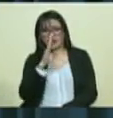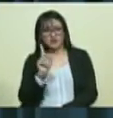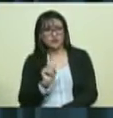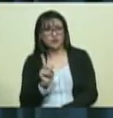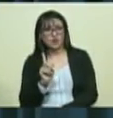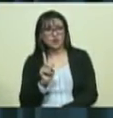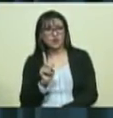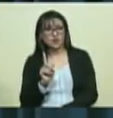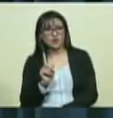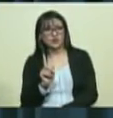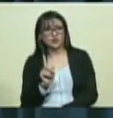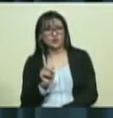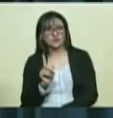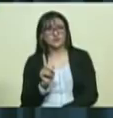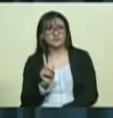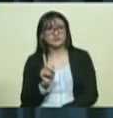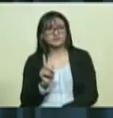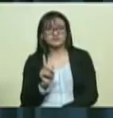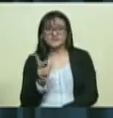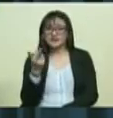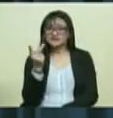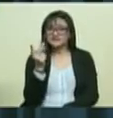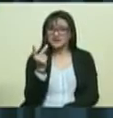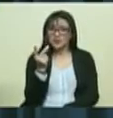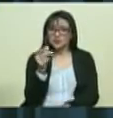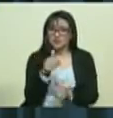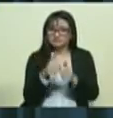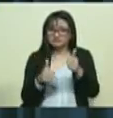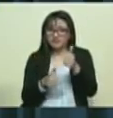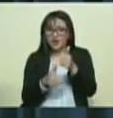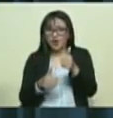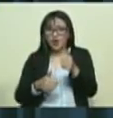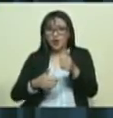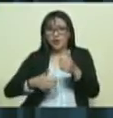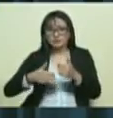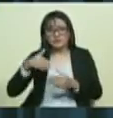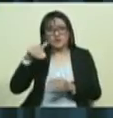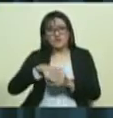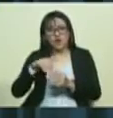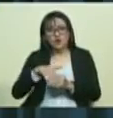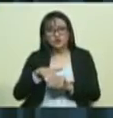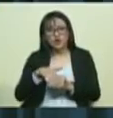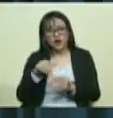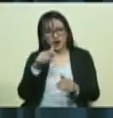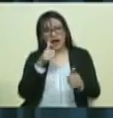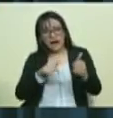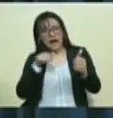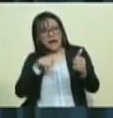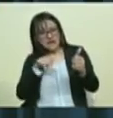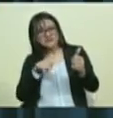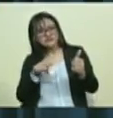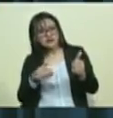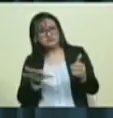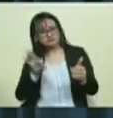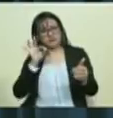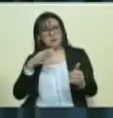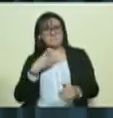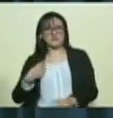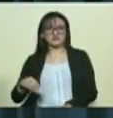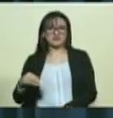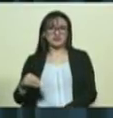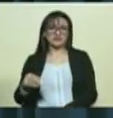quien resulta con el segundo lugar en el número de votos del pueblo es ahora el actual presidente de los eeuu